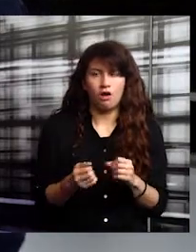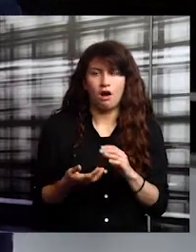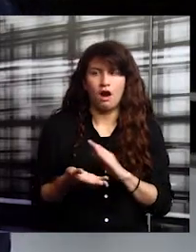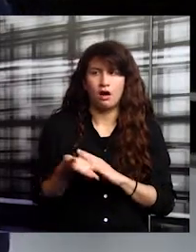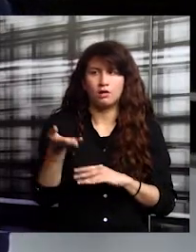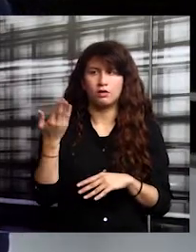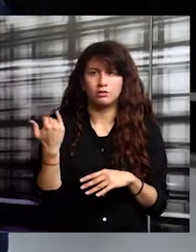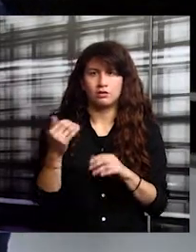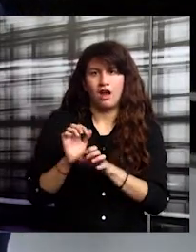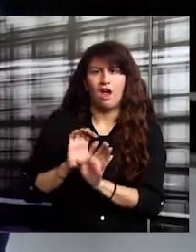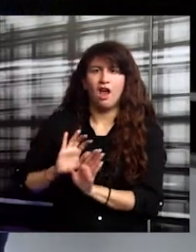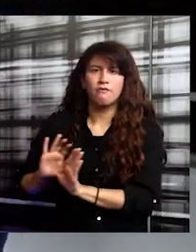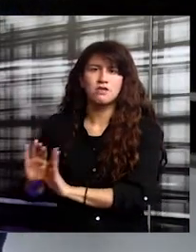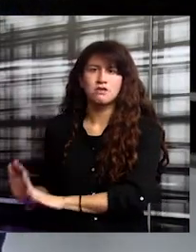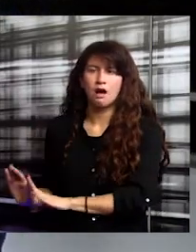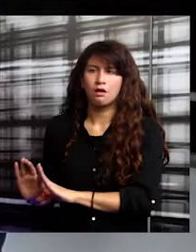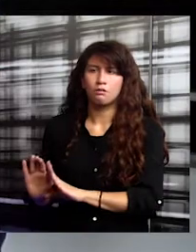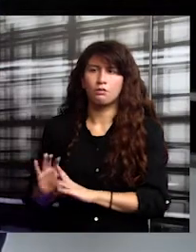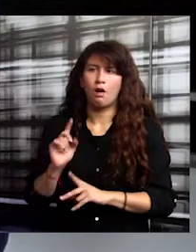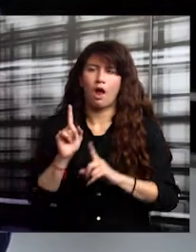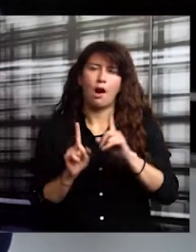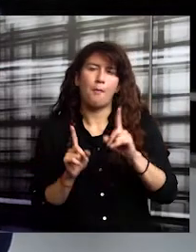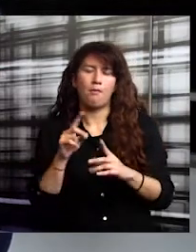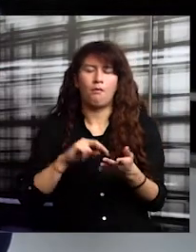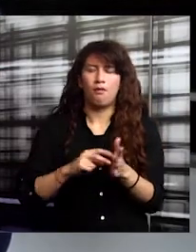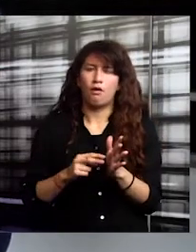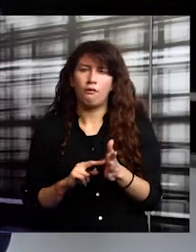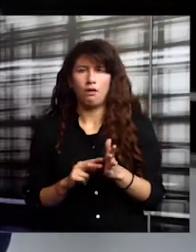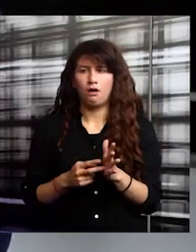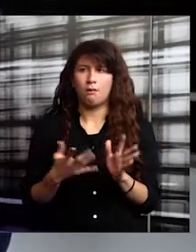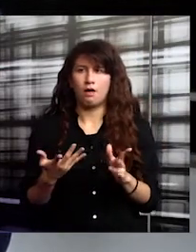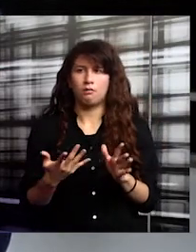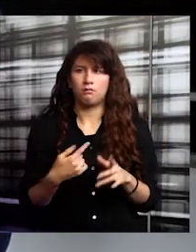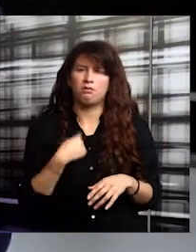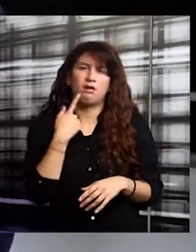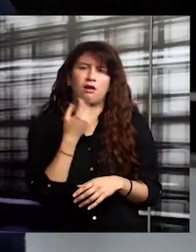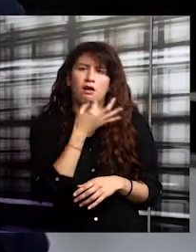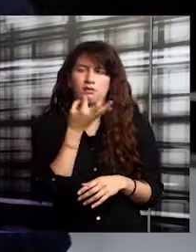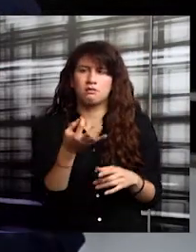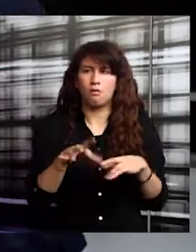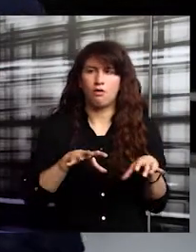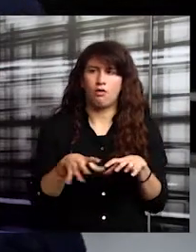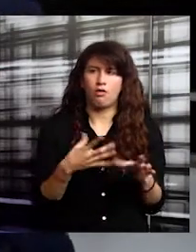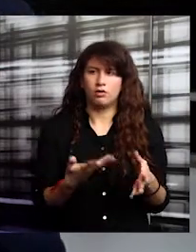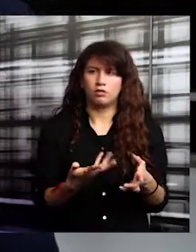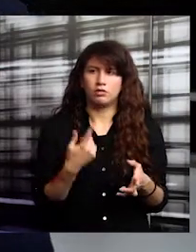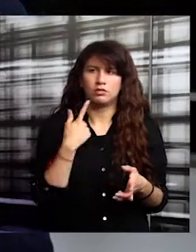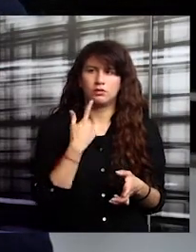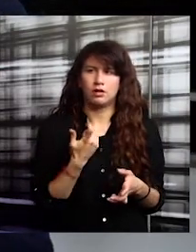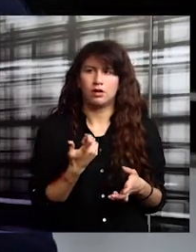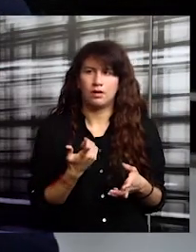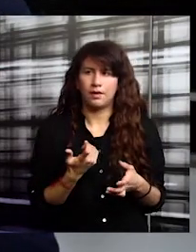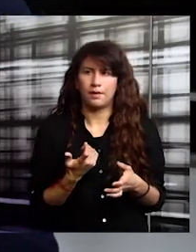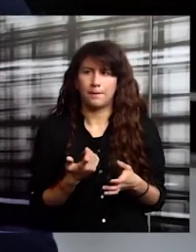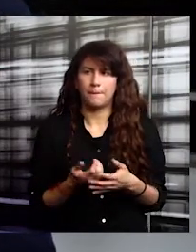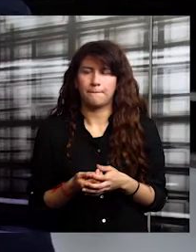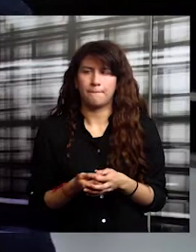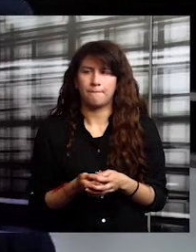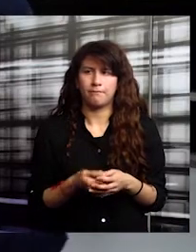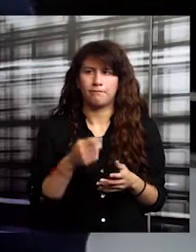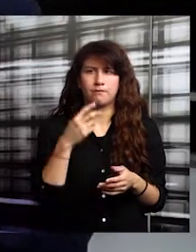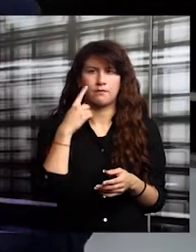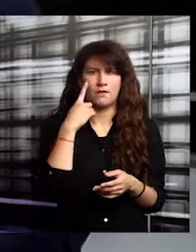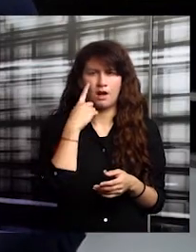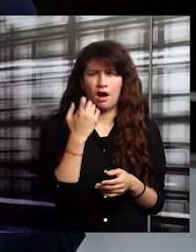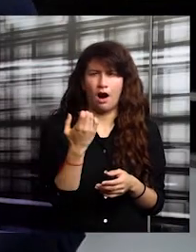Este movimiento comenzó ya hace casi un mes. Sí, 28 días. Por 30 pesos, pero esos 30 pesos no